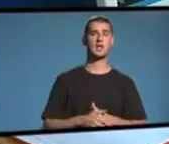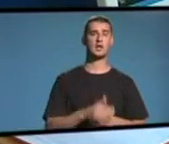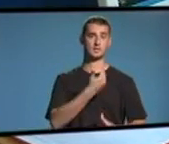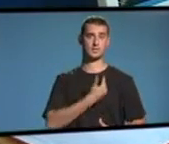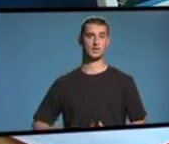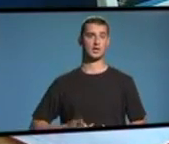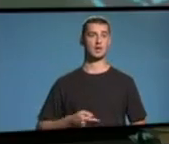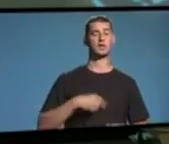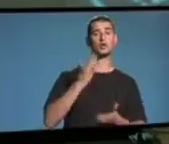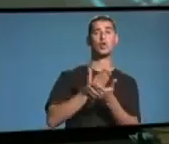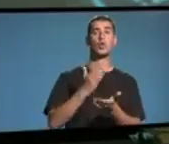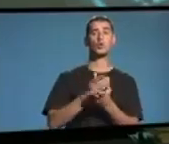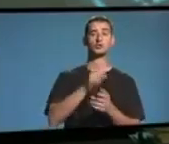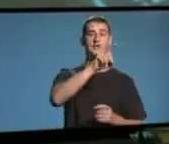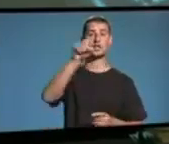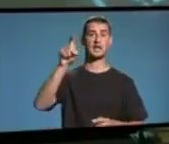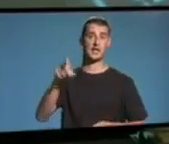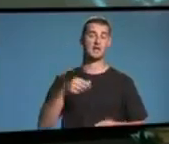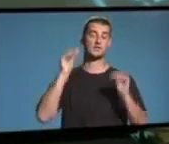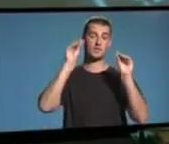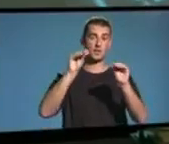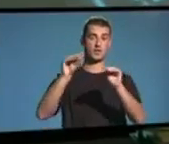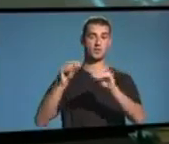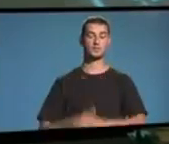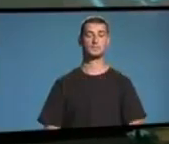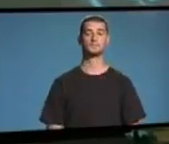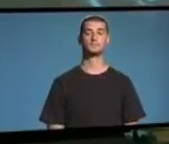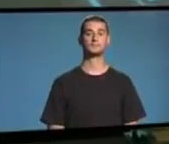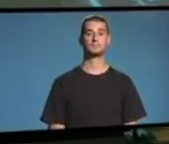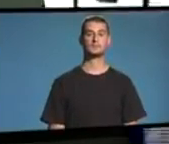asuntos que vemos de seguido. Seixan benvidos.